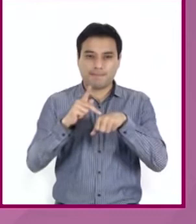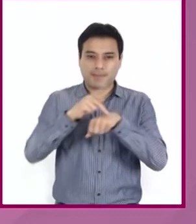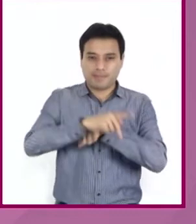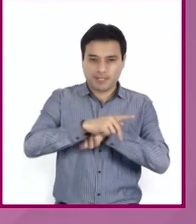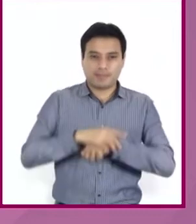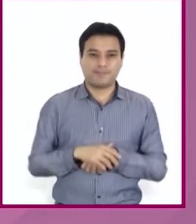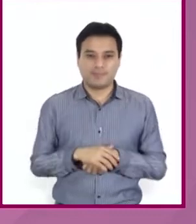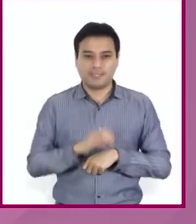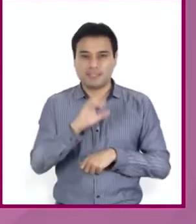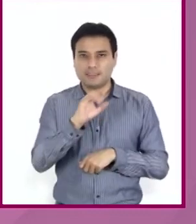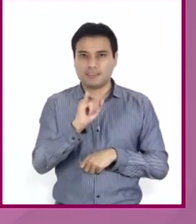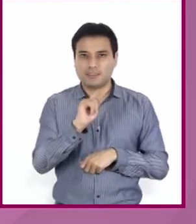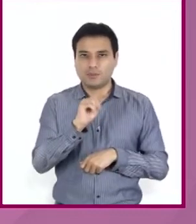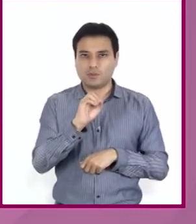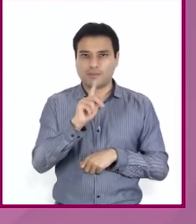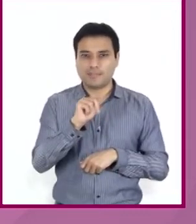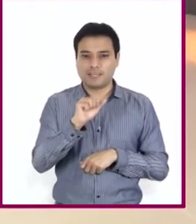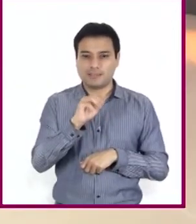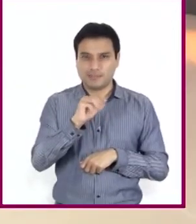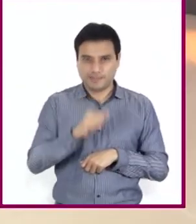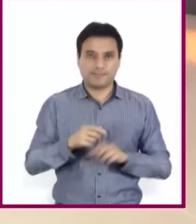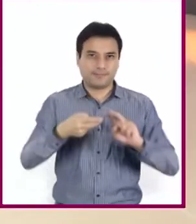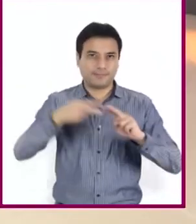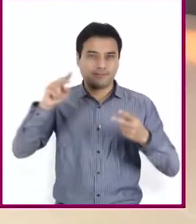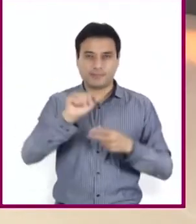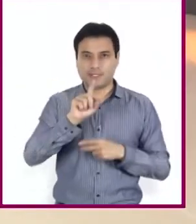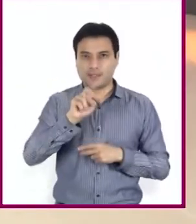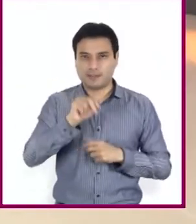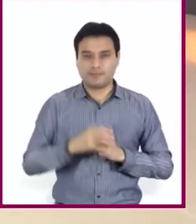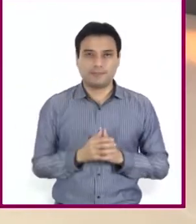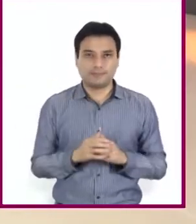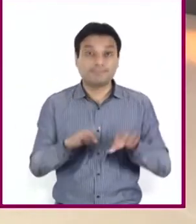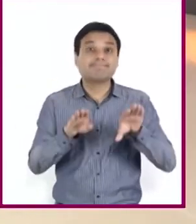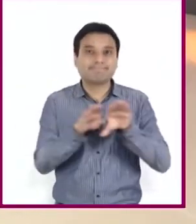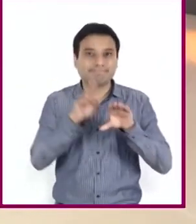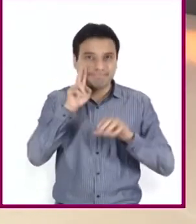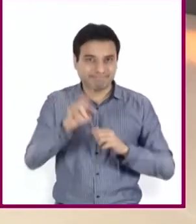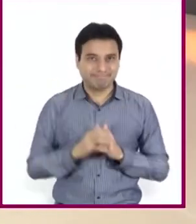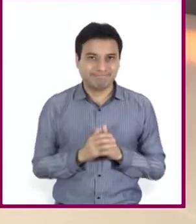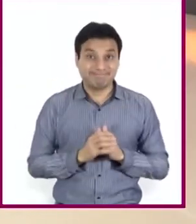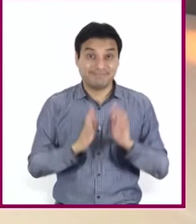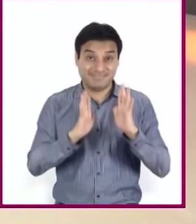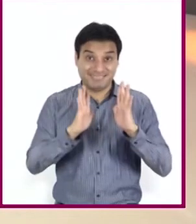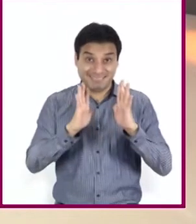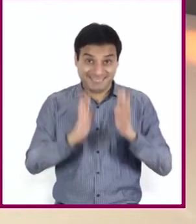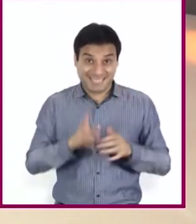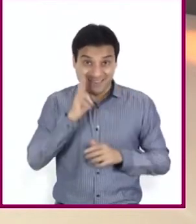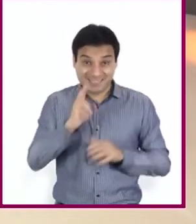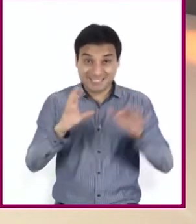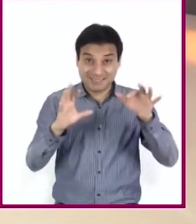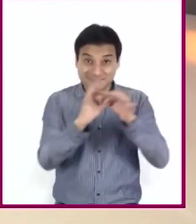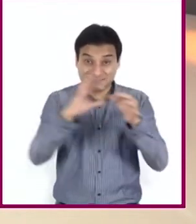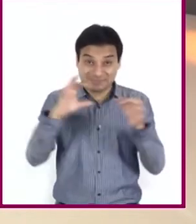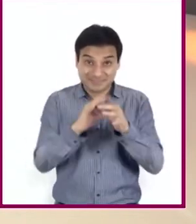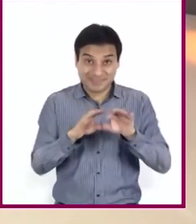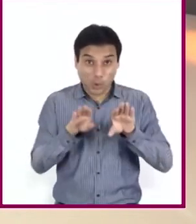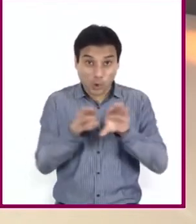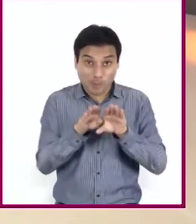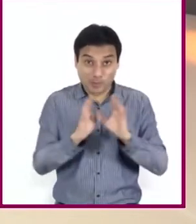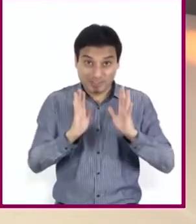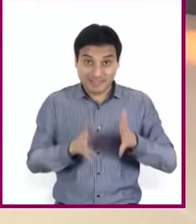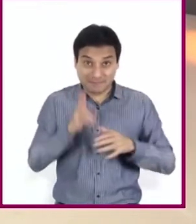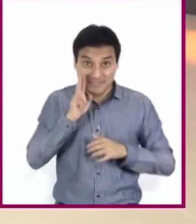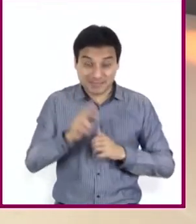y material genético, ADN. ¿Cómo van en casa? ¿Ya lograron identificar y relacionar cada